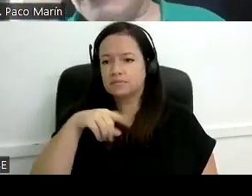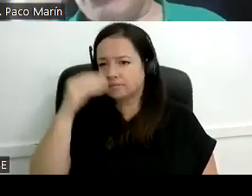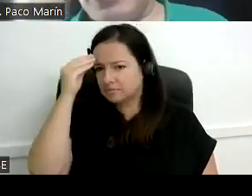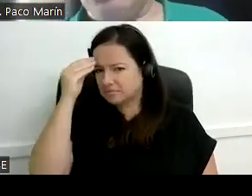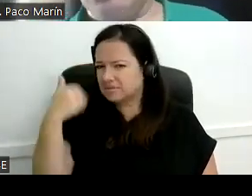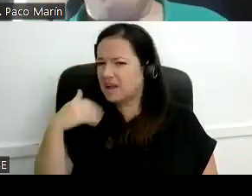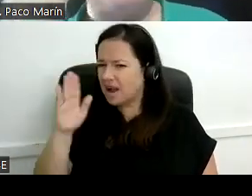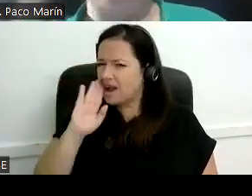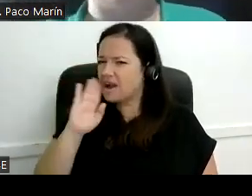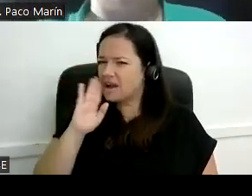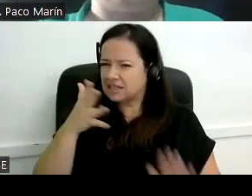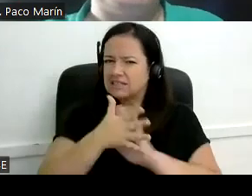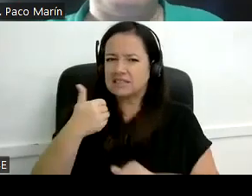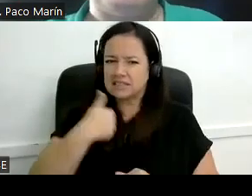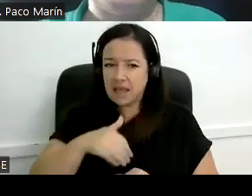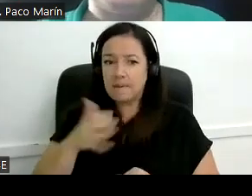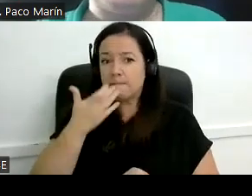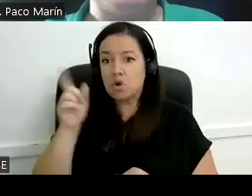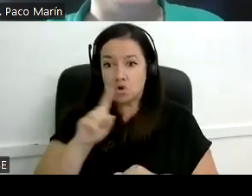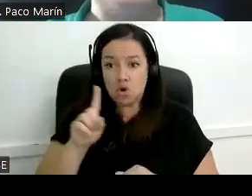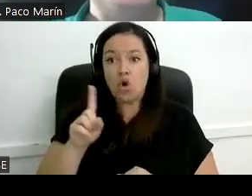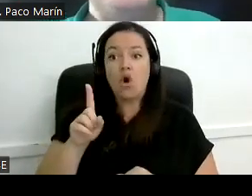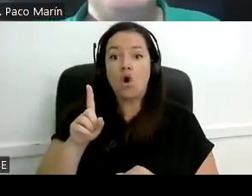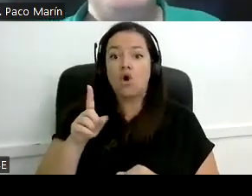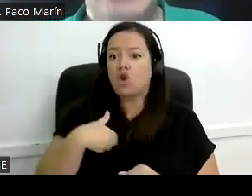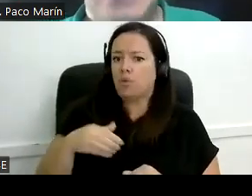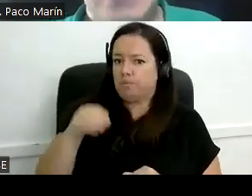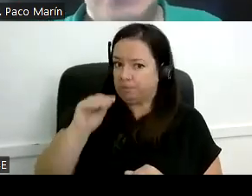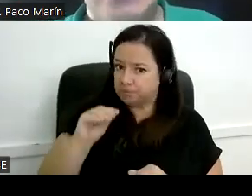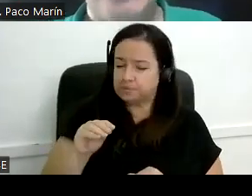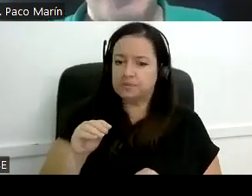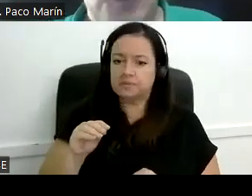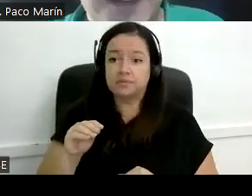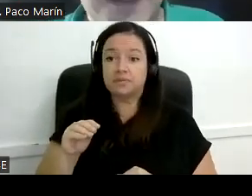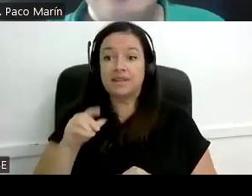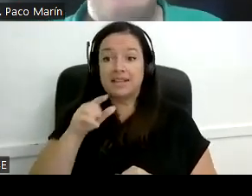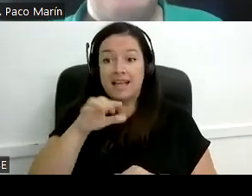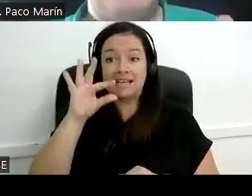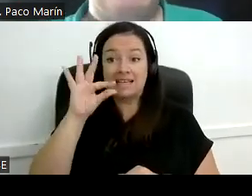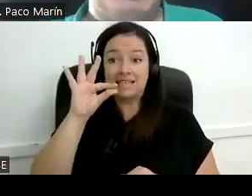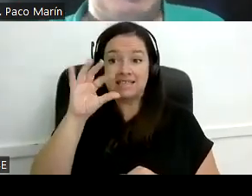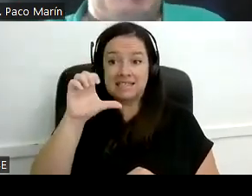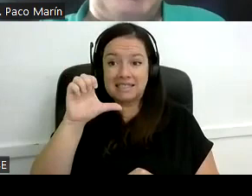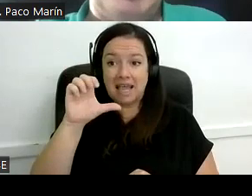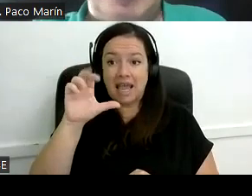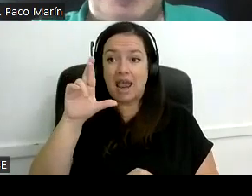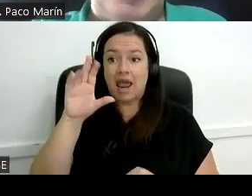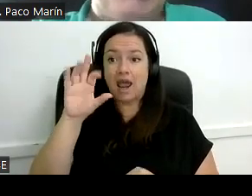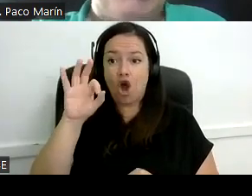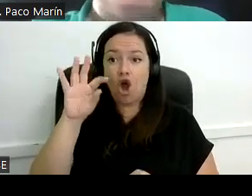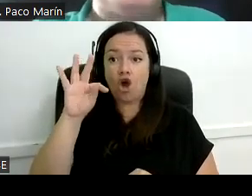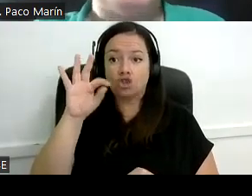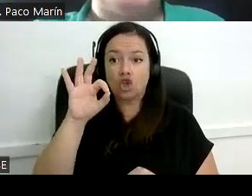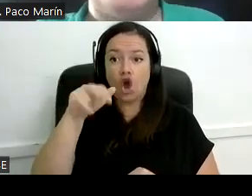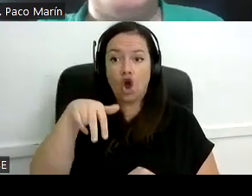habíamos comentado en algún otro webinar, pero si no os lo digo ahora. La serotonina, que pensad que